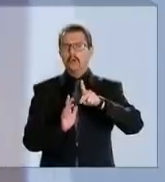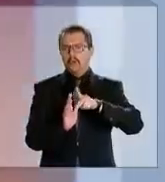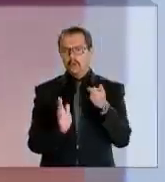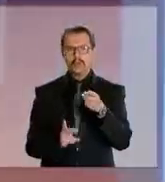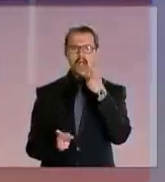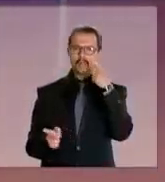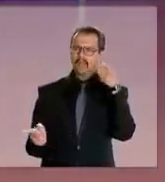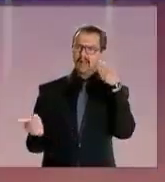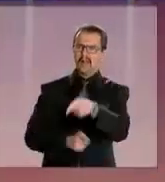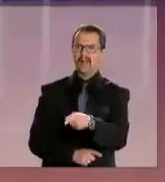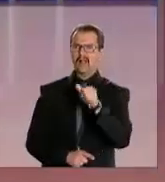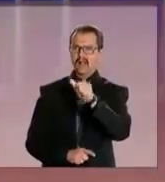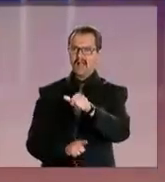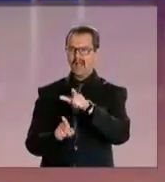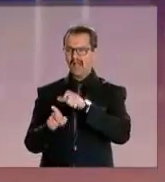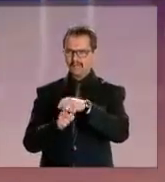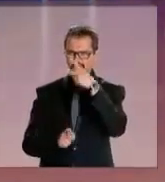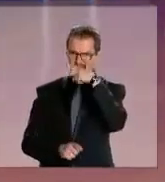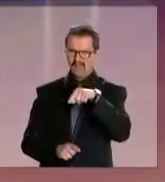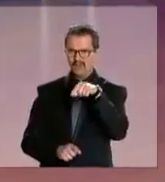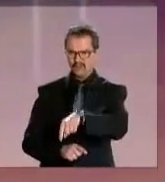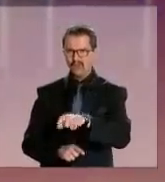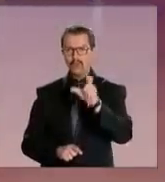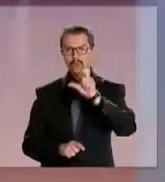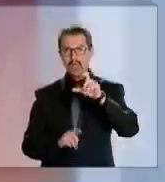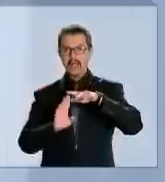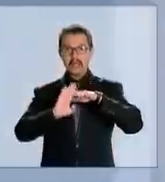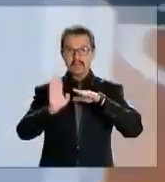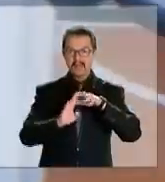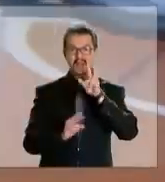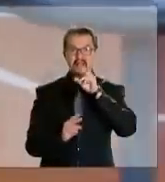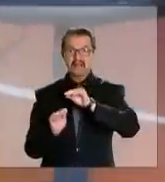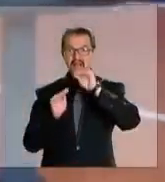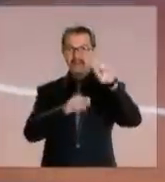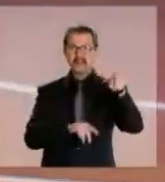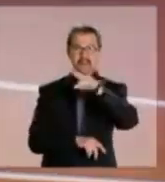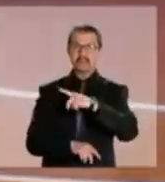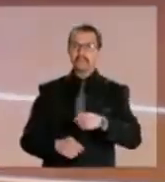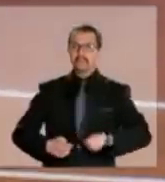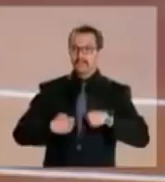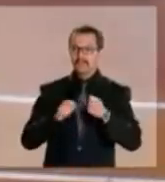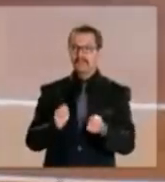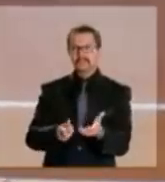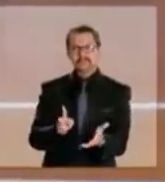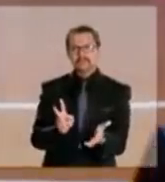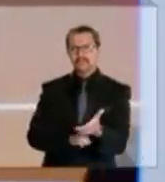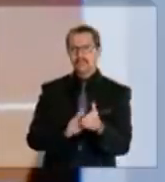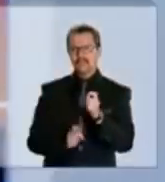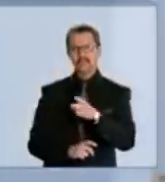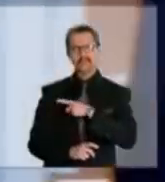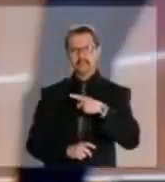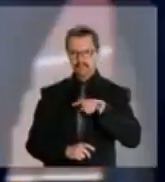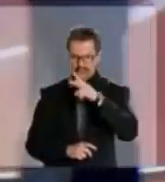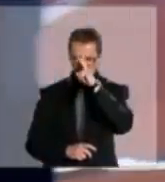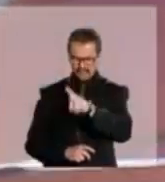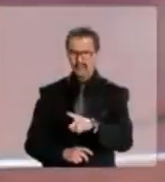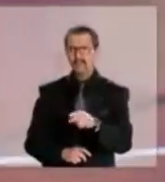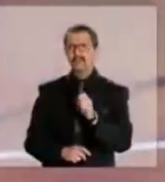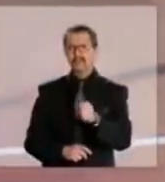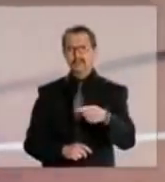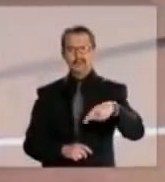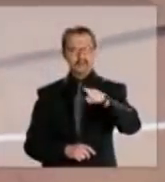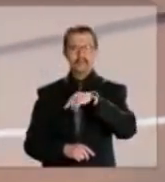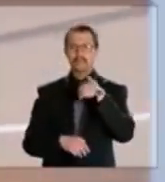y su vida y su dignidad corre peligro en mi gobierno no vamos a permitir ningún acuerdo de ningún